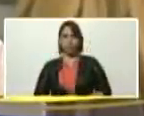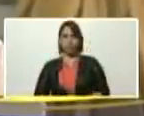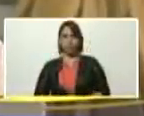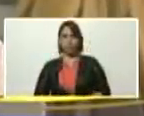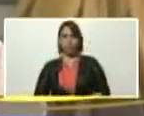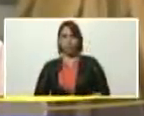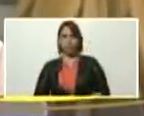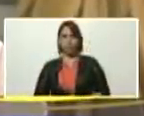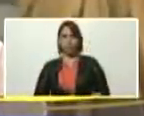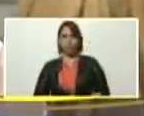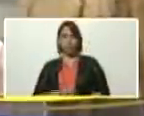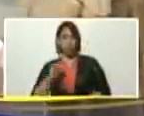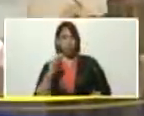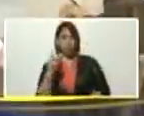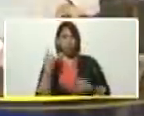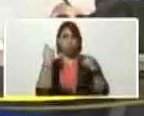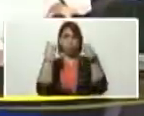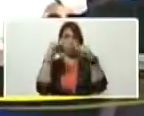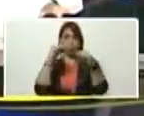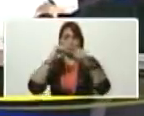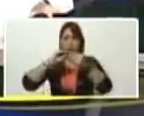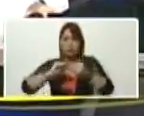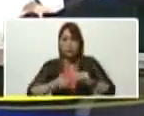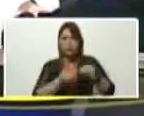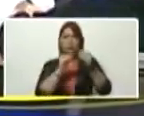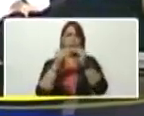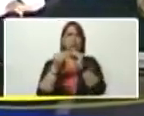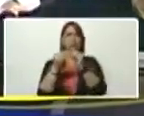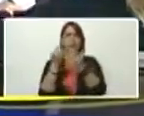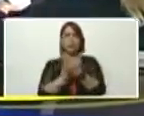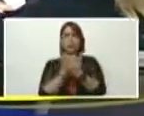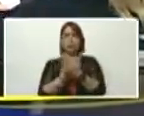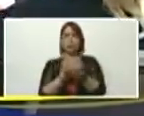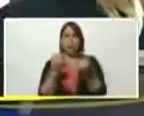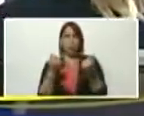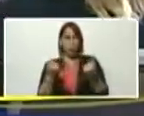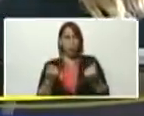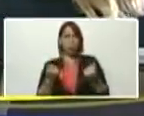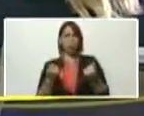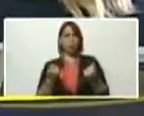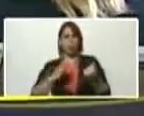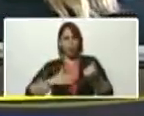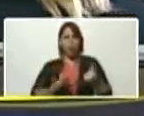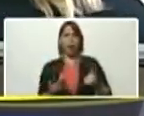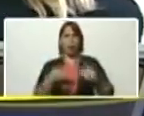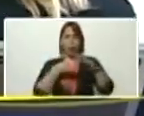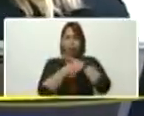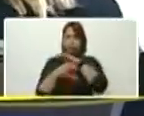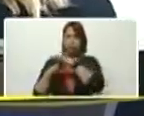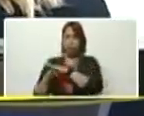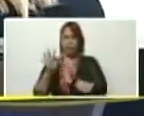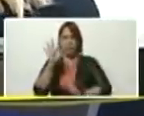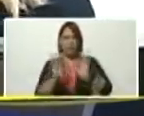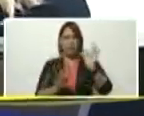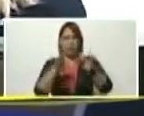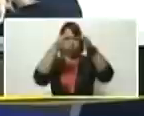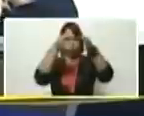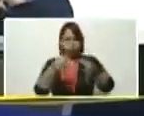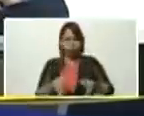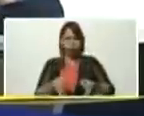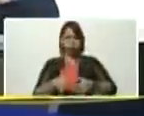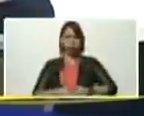una primera etapa de recuperación económica ostensible, física, concreta,